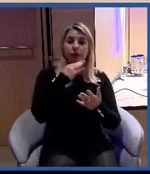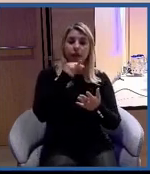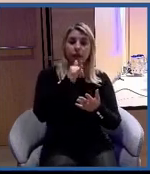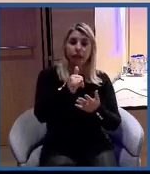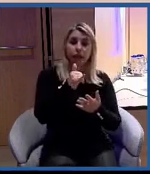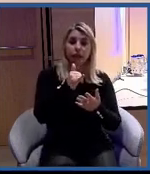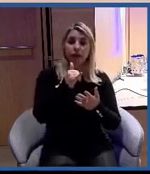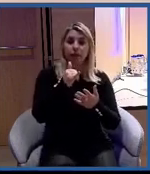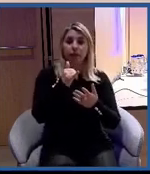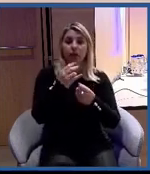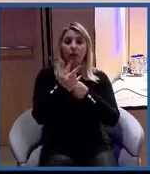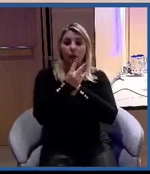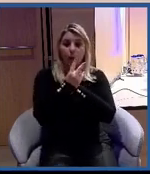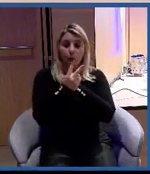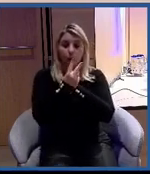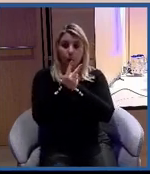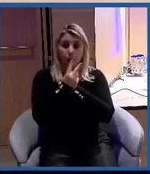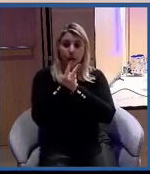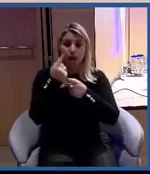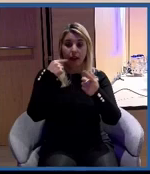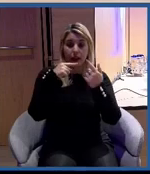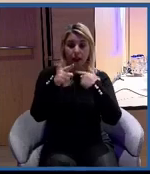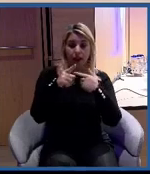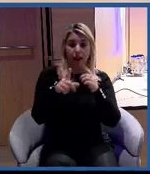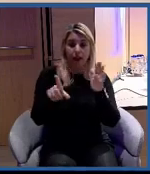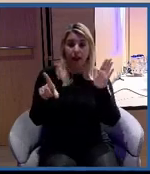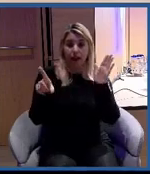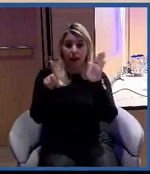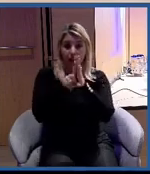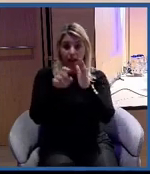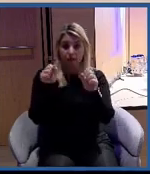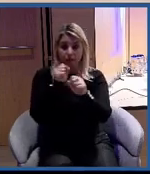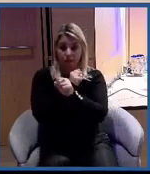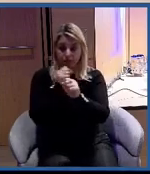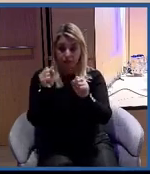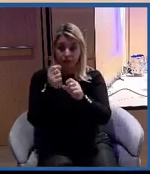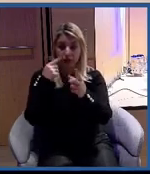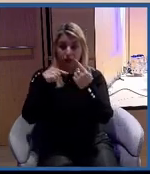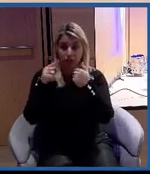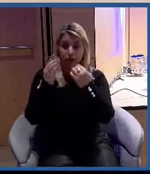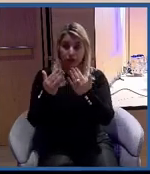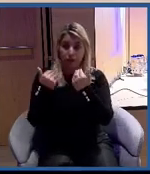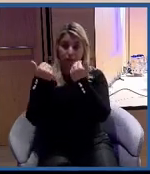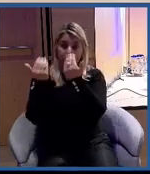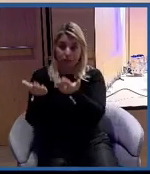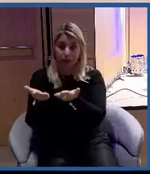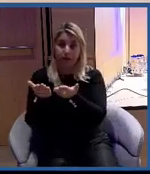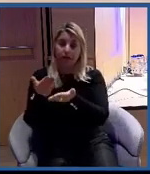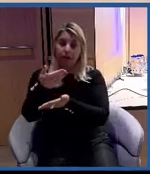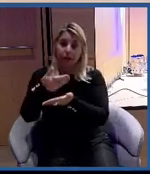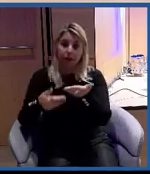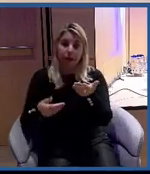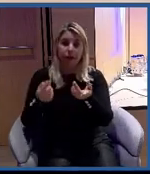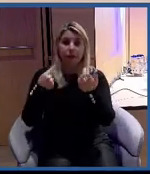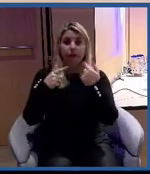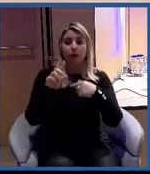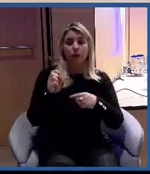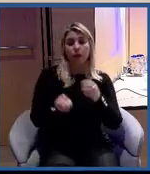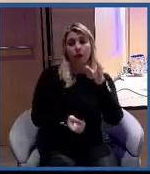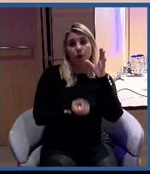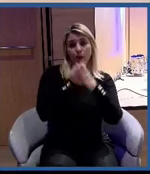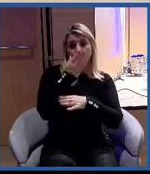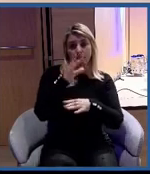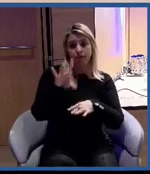tuvimos el acompañamiento legal de la institución para poder presentarlo hoy ya no es es un nuevo procurador que se